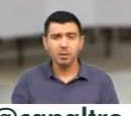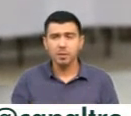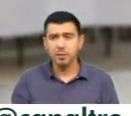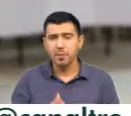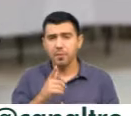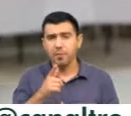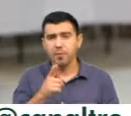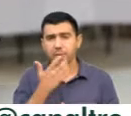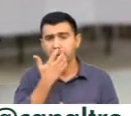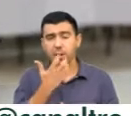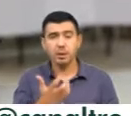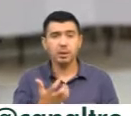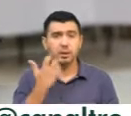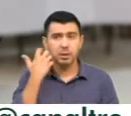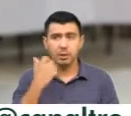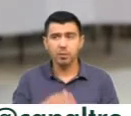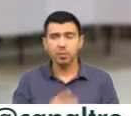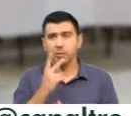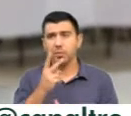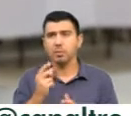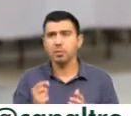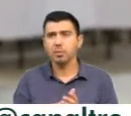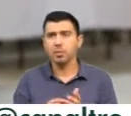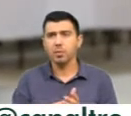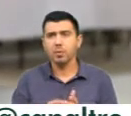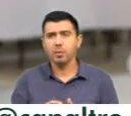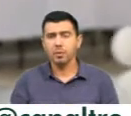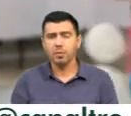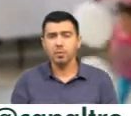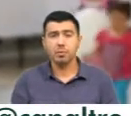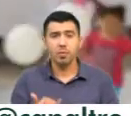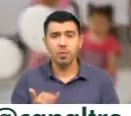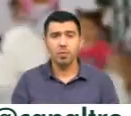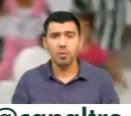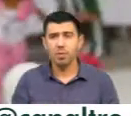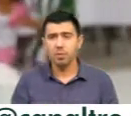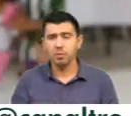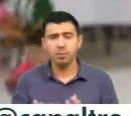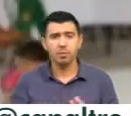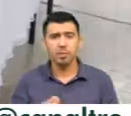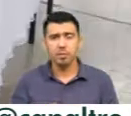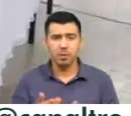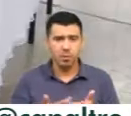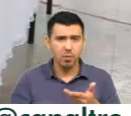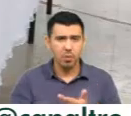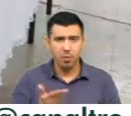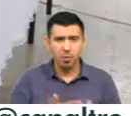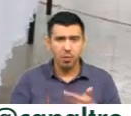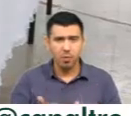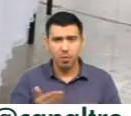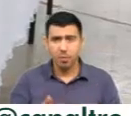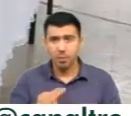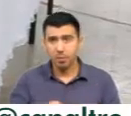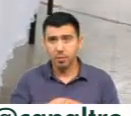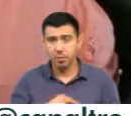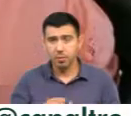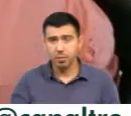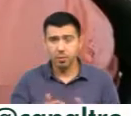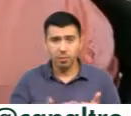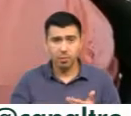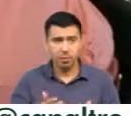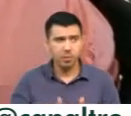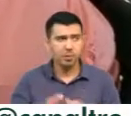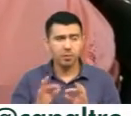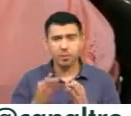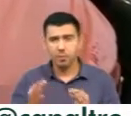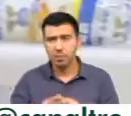Ha sido secuestrado en dos oportunidades y hoy está aquí compartiendo con nosotros. Compartiendo con familiares y amigos y muchas de